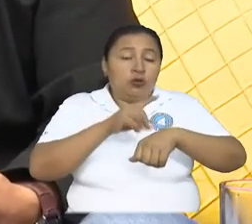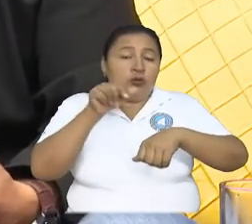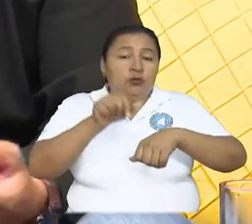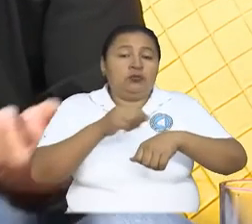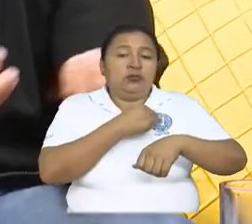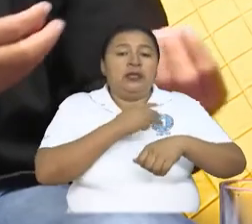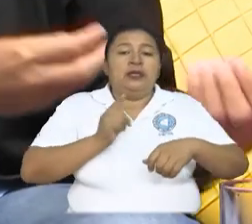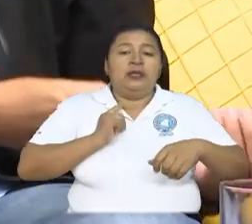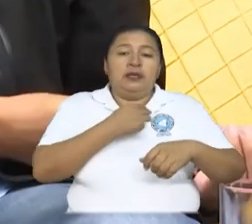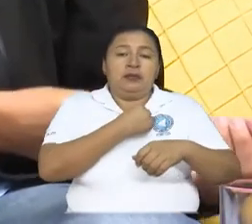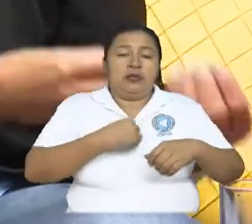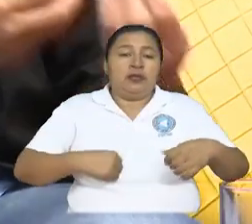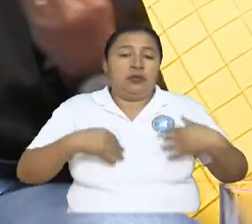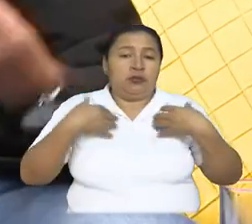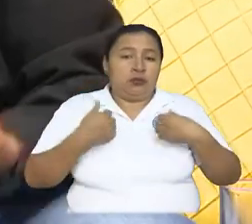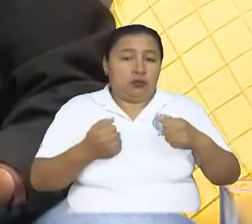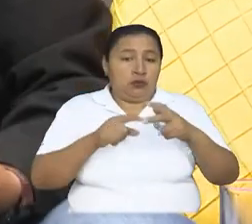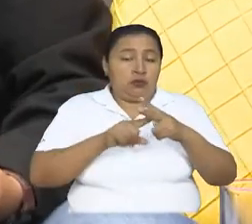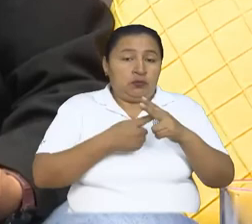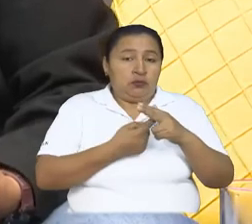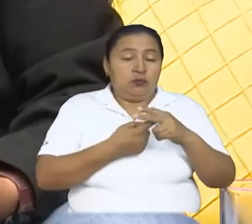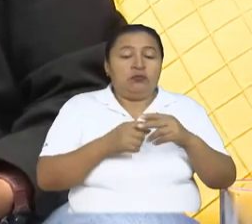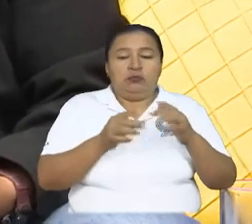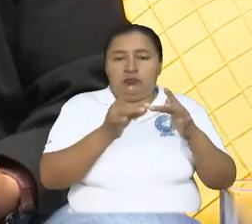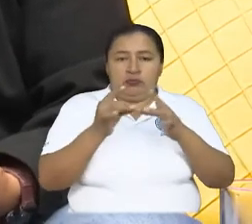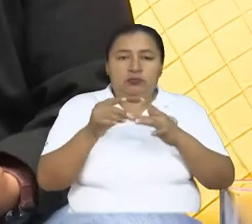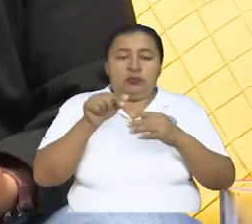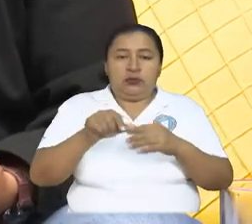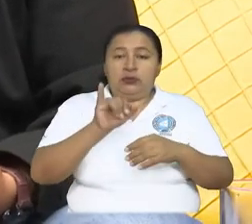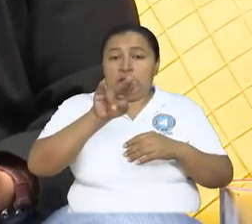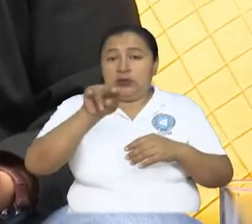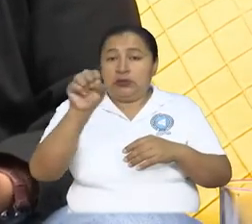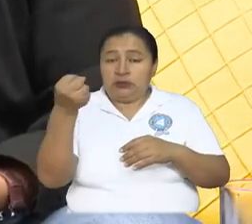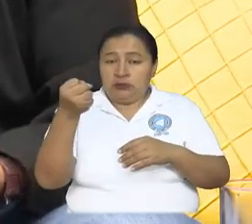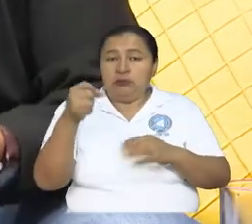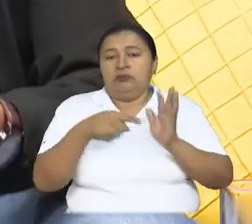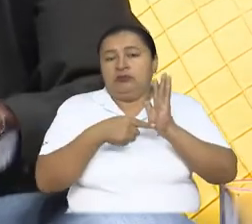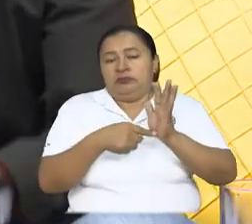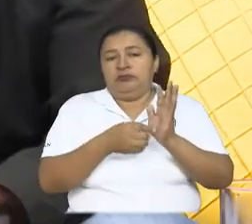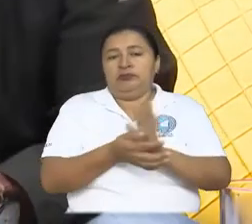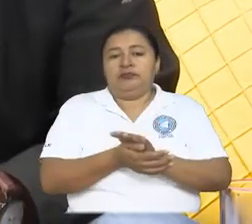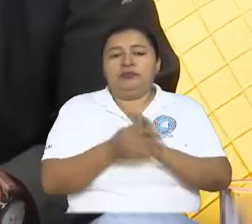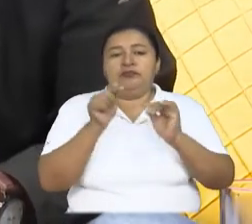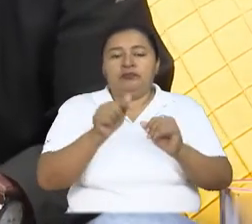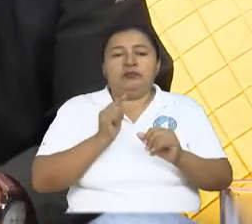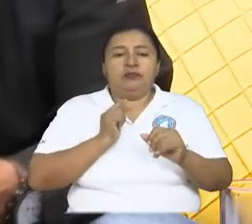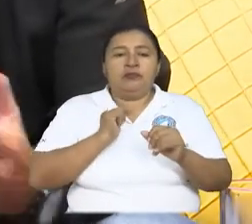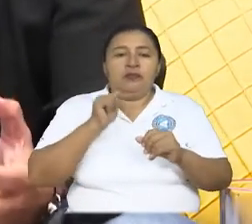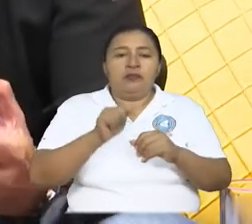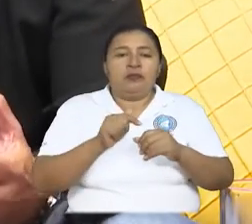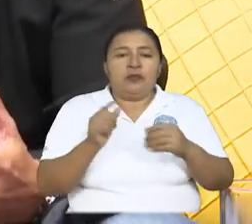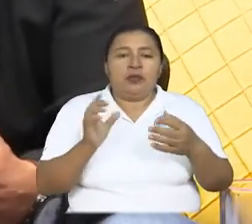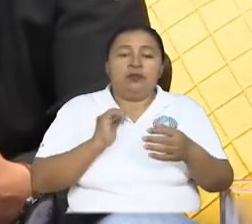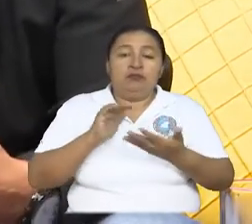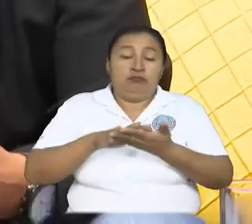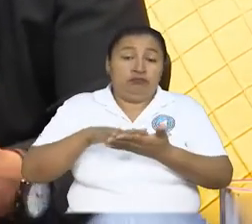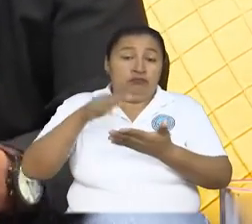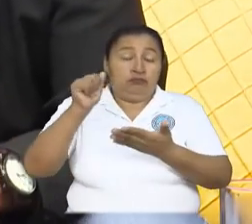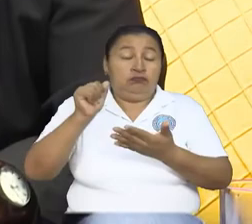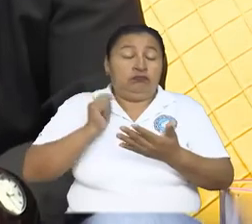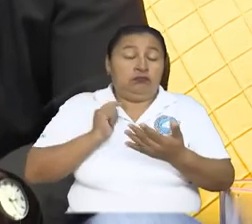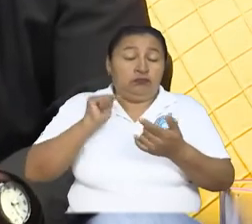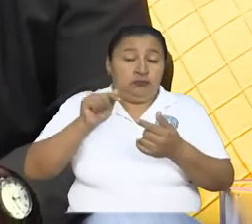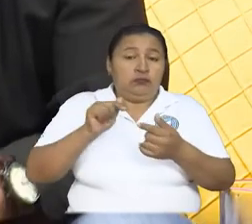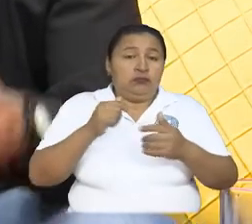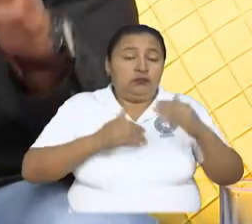salud desde precisamente del seguro social es verdad que el que tiene el alma precisamente